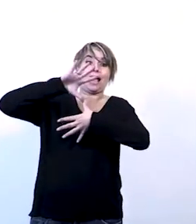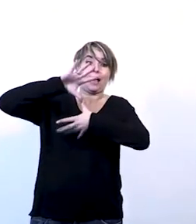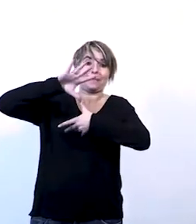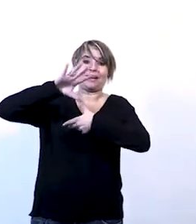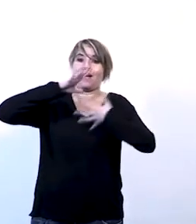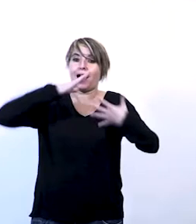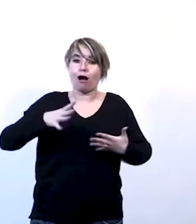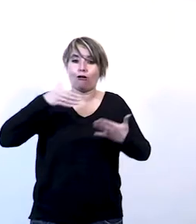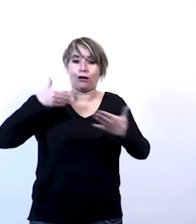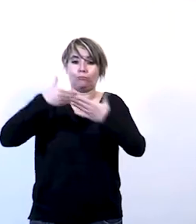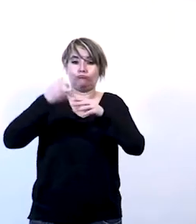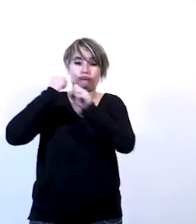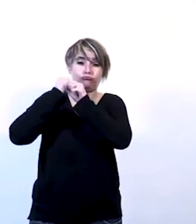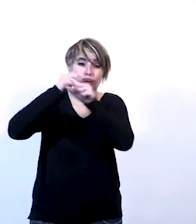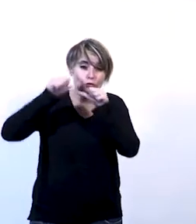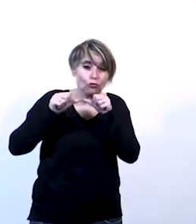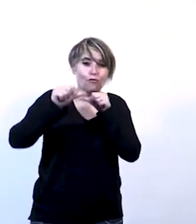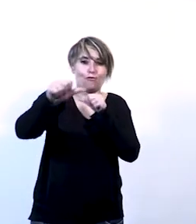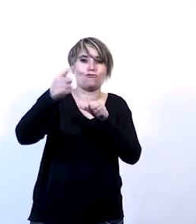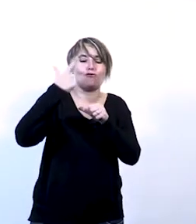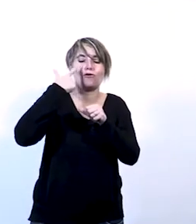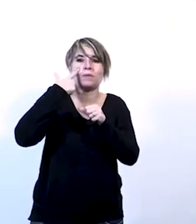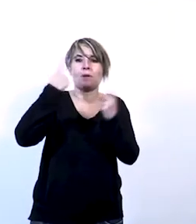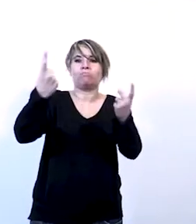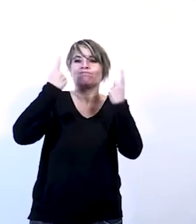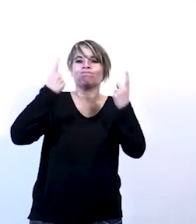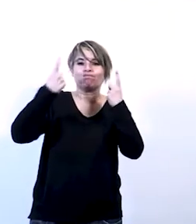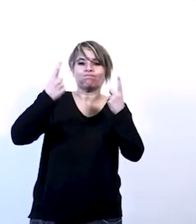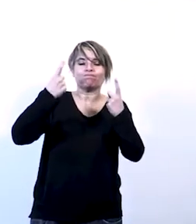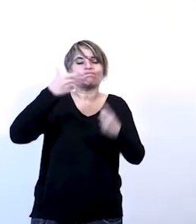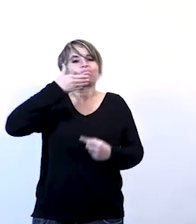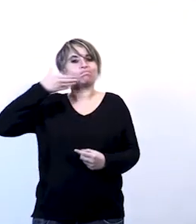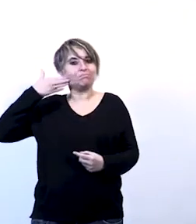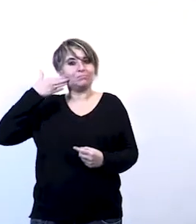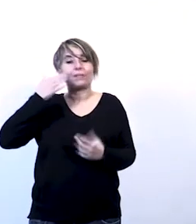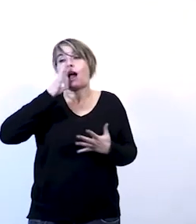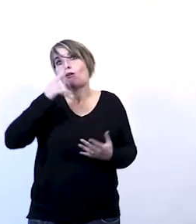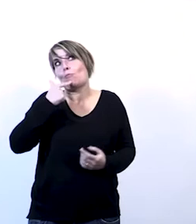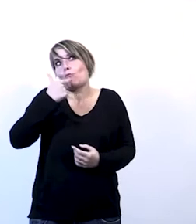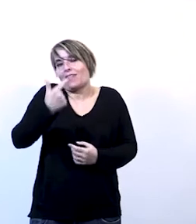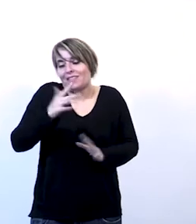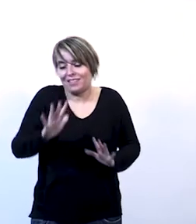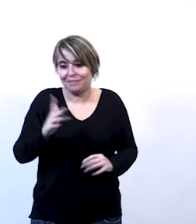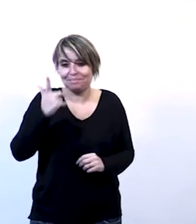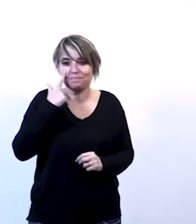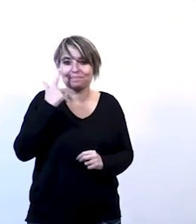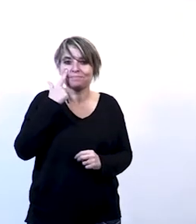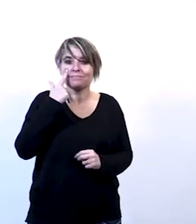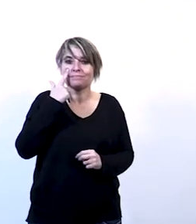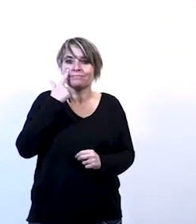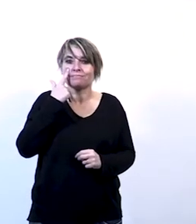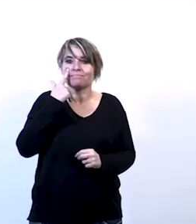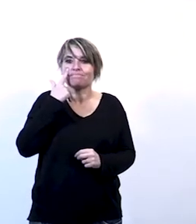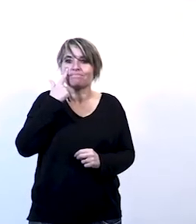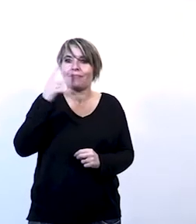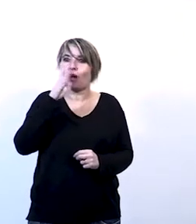la actualidad hasta los próximos años, espero, las lecciones de dignidad. Esto que voy a decir, Juani, o sea, perdona,